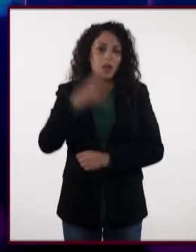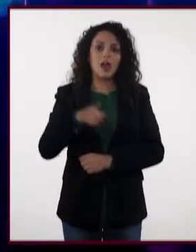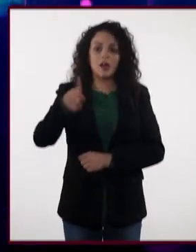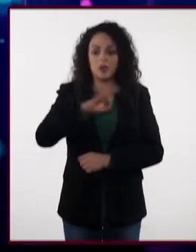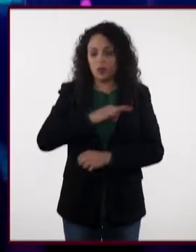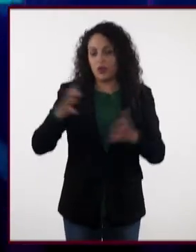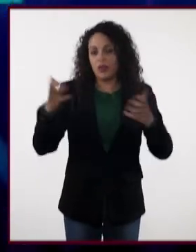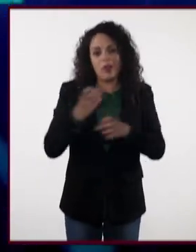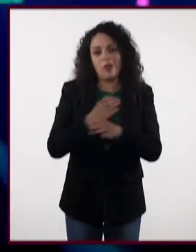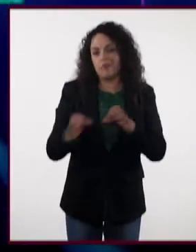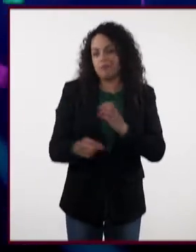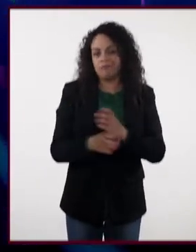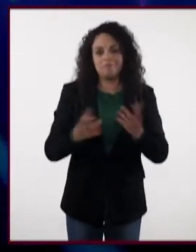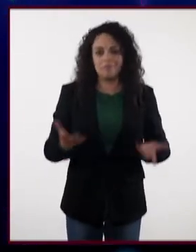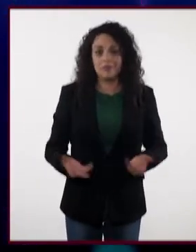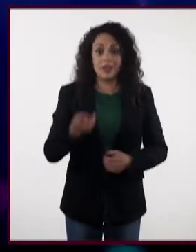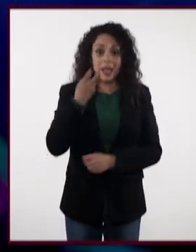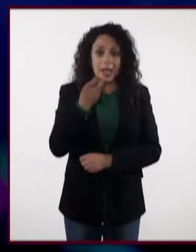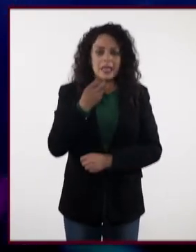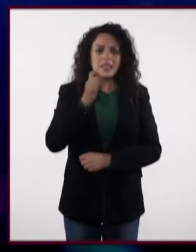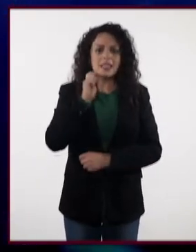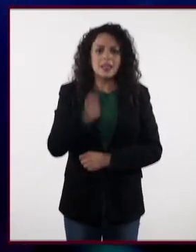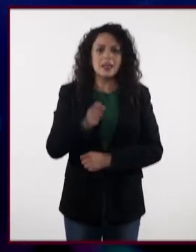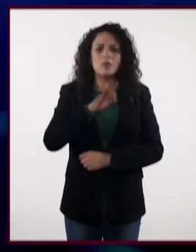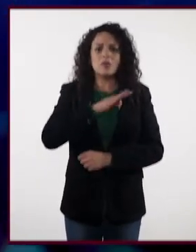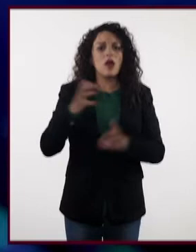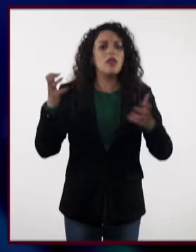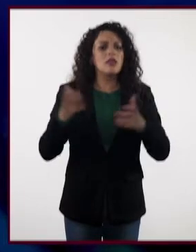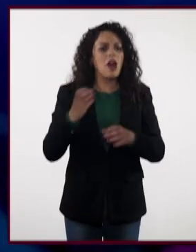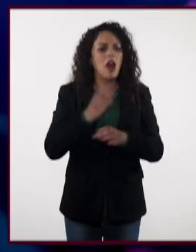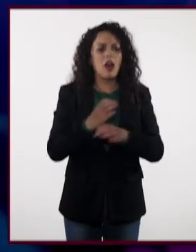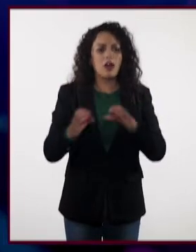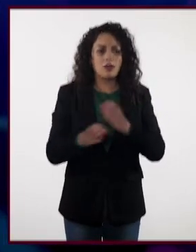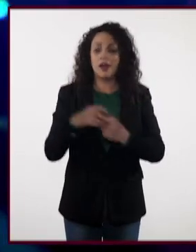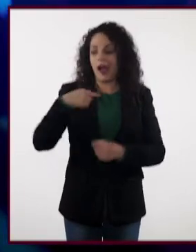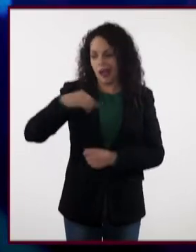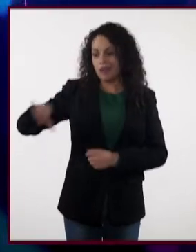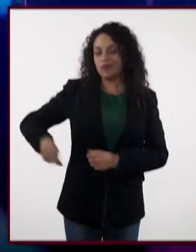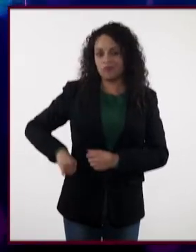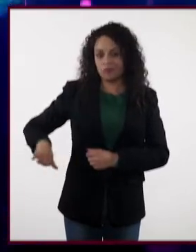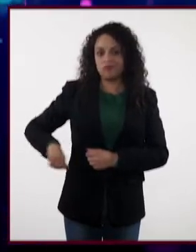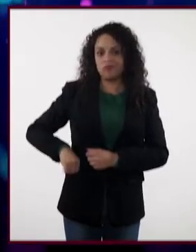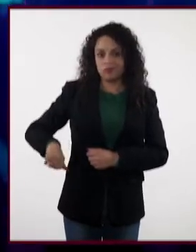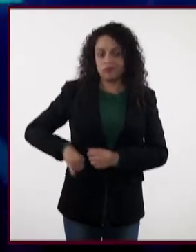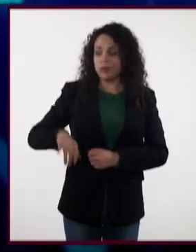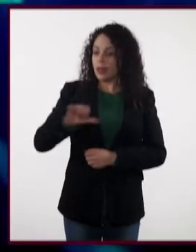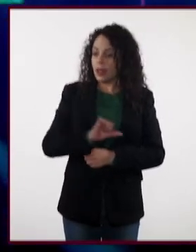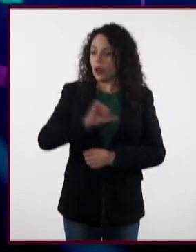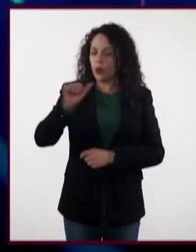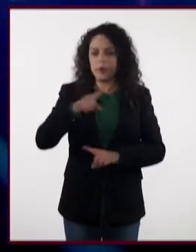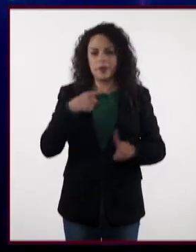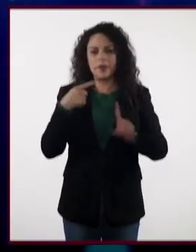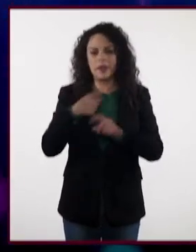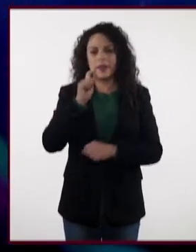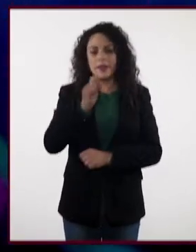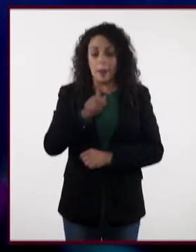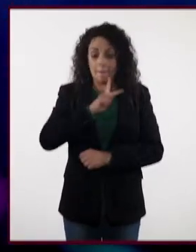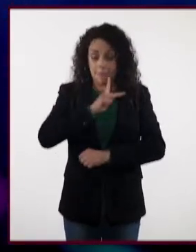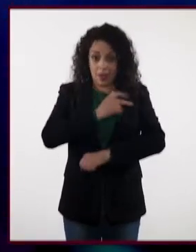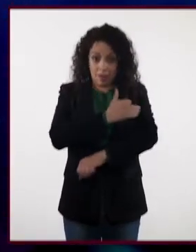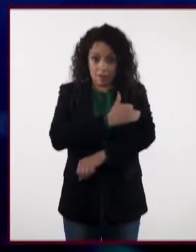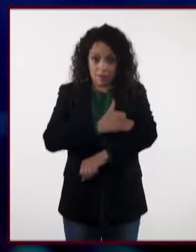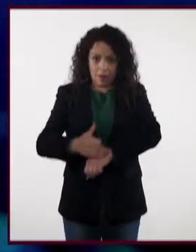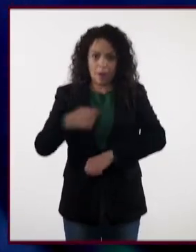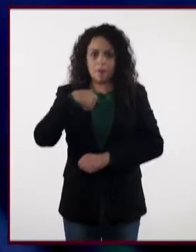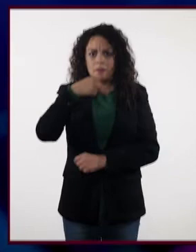fue como una llamada de que esta parte de crear objetos me interesaba. La otra es que del lado de mi familia, mi